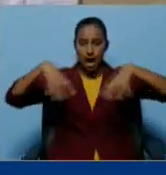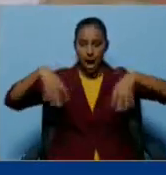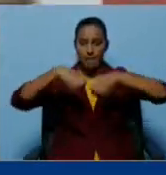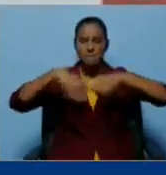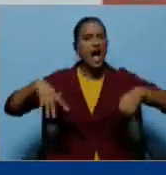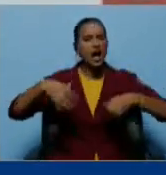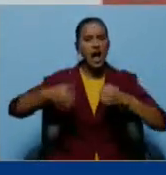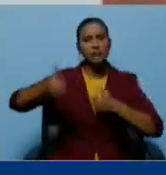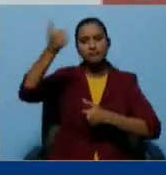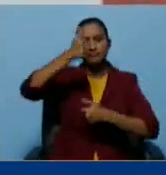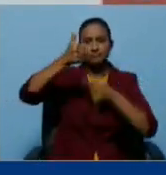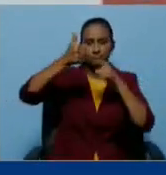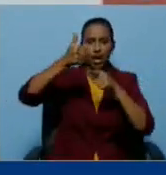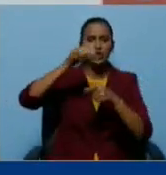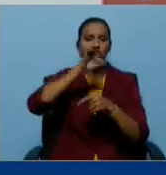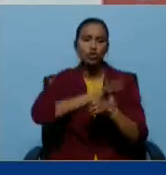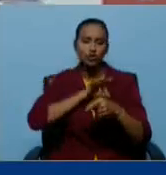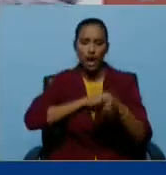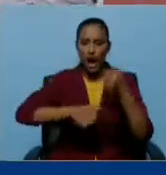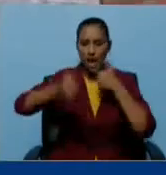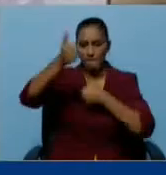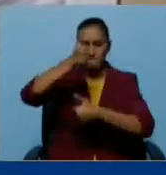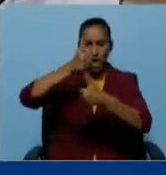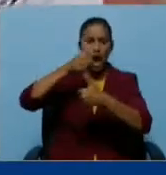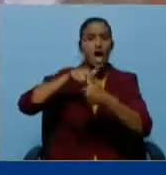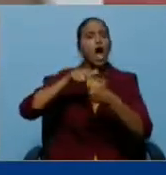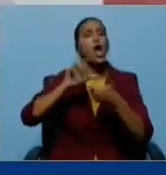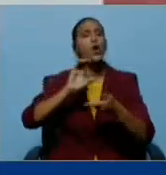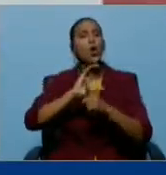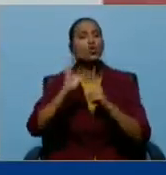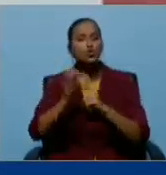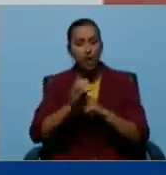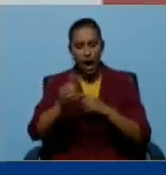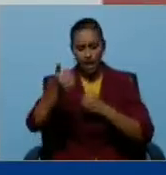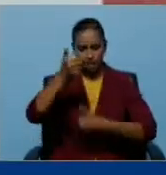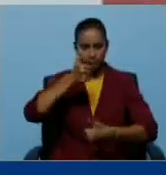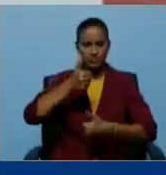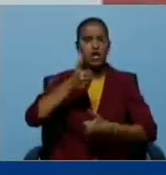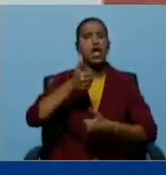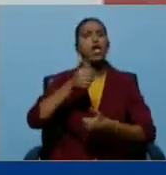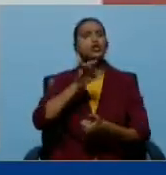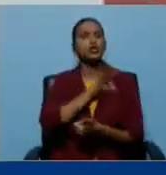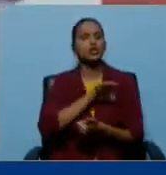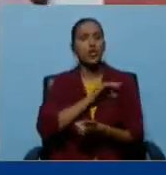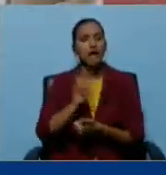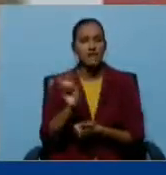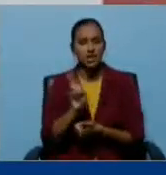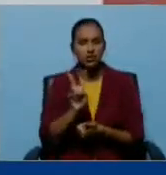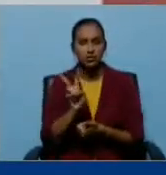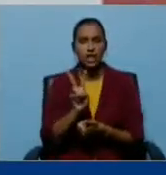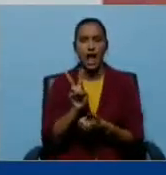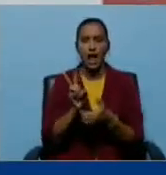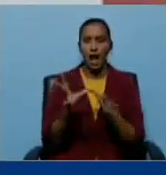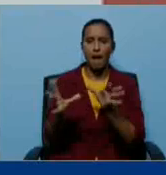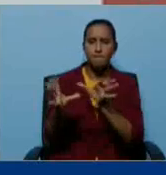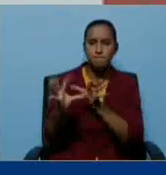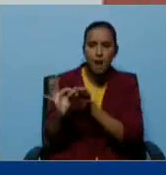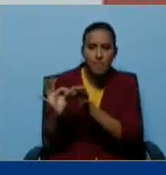económicas, la sociedad venezolana, con un sistema de amplias alianzas de Hidalgo,